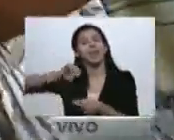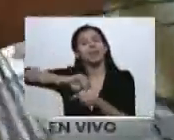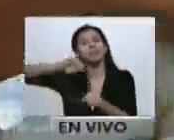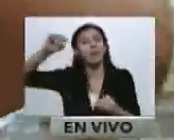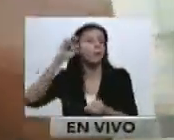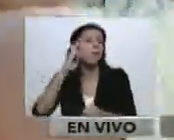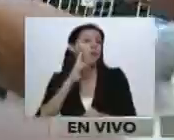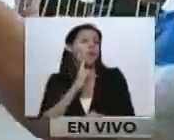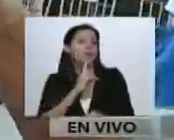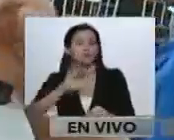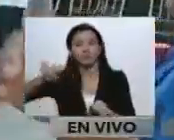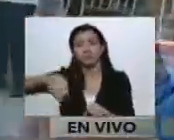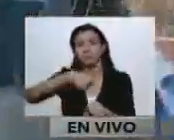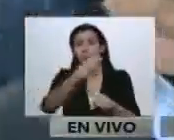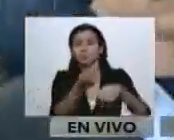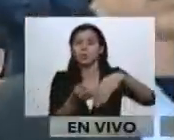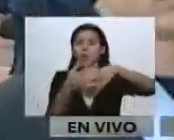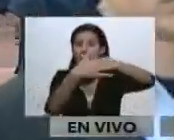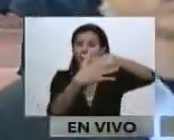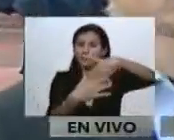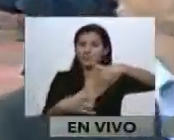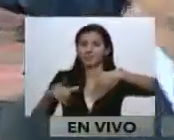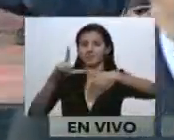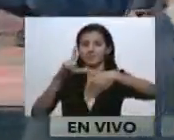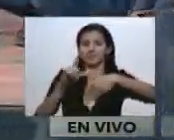por América Latina.